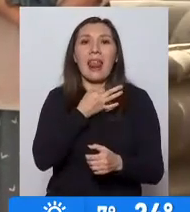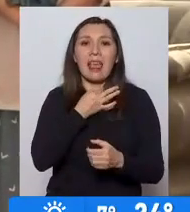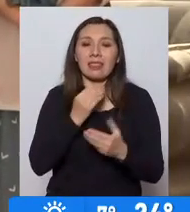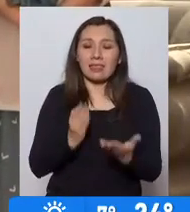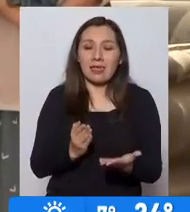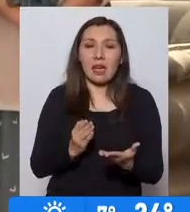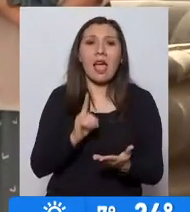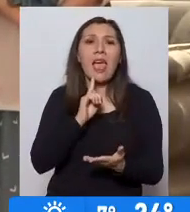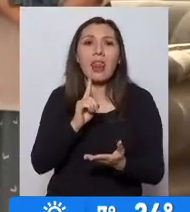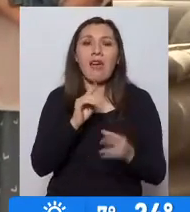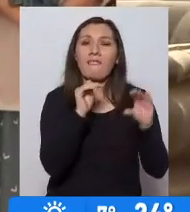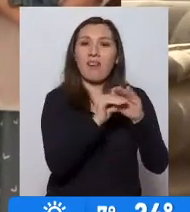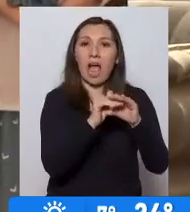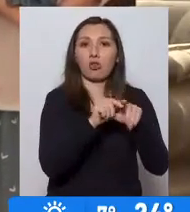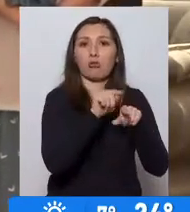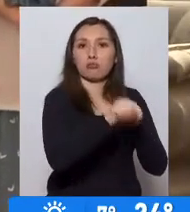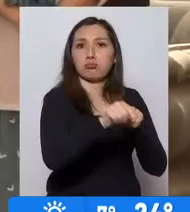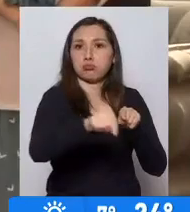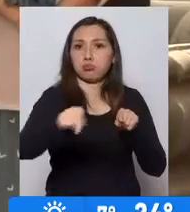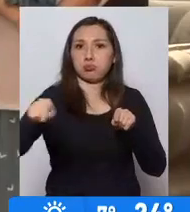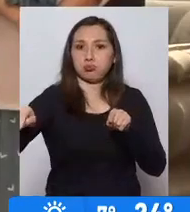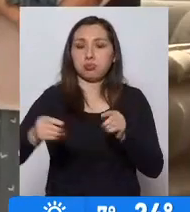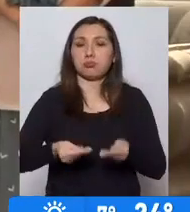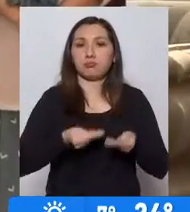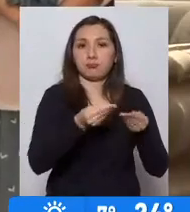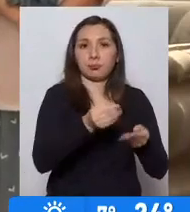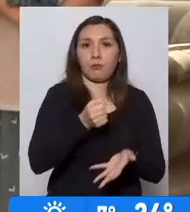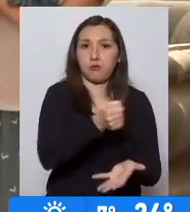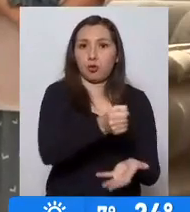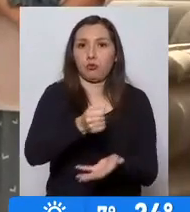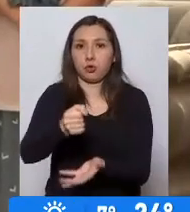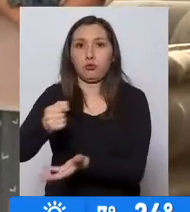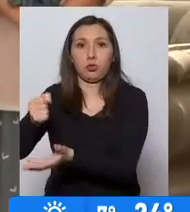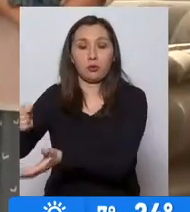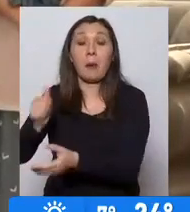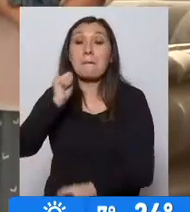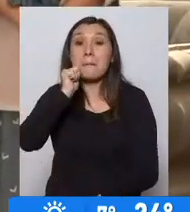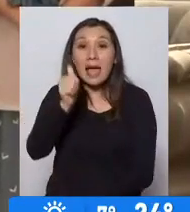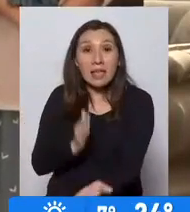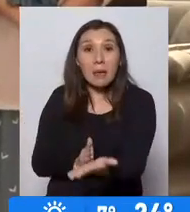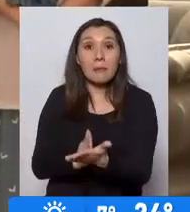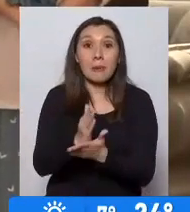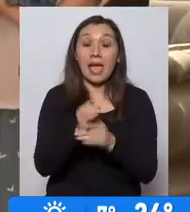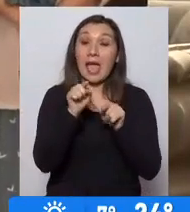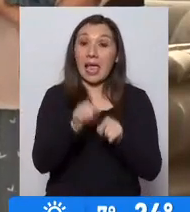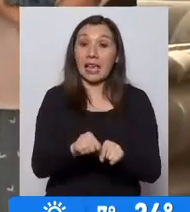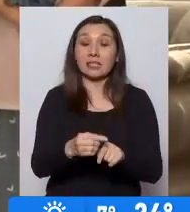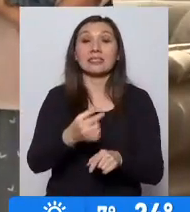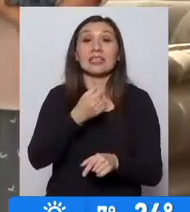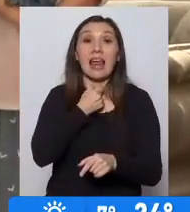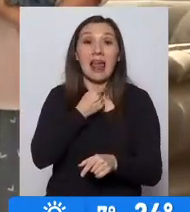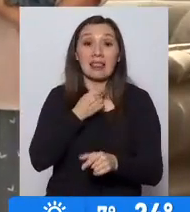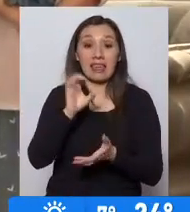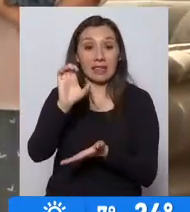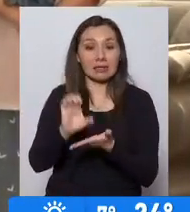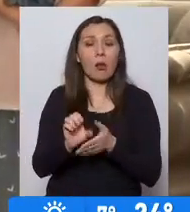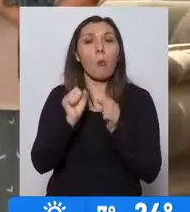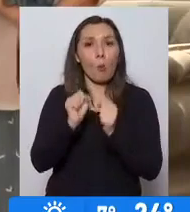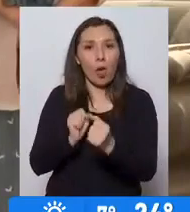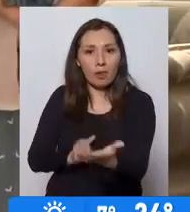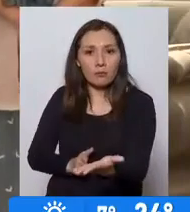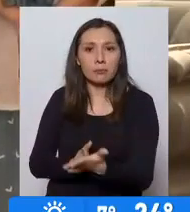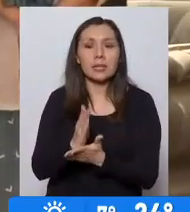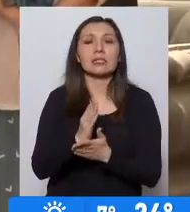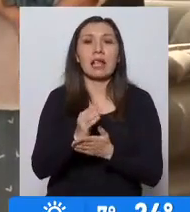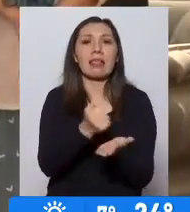garantías a los bancos. Y por lo tanto, a partir de mañana, estas líneas con garantía del Estado pueden estar